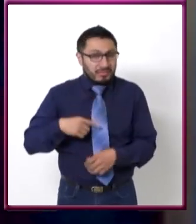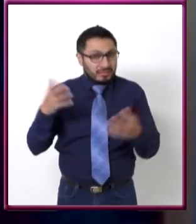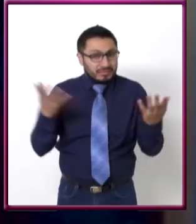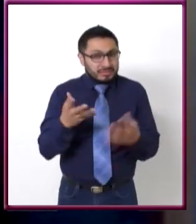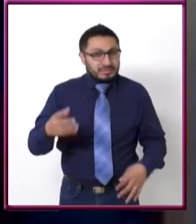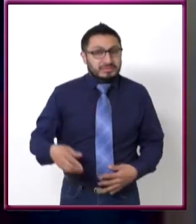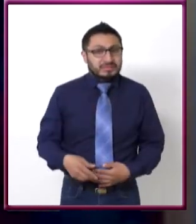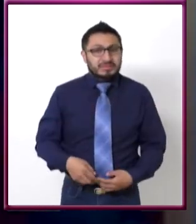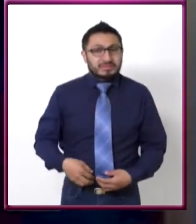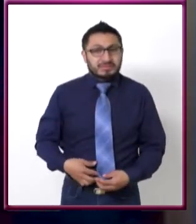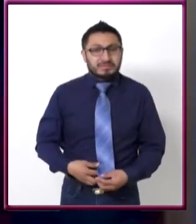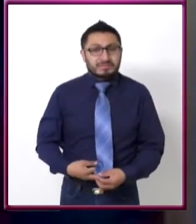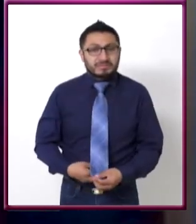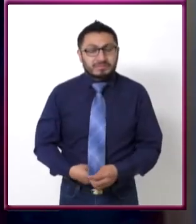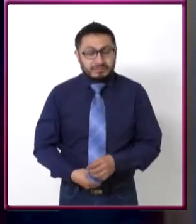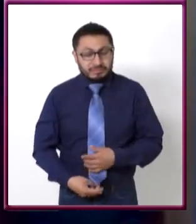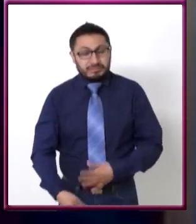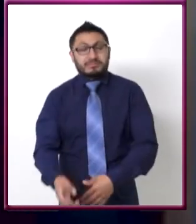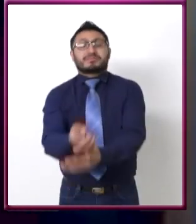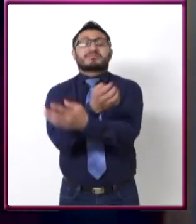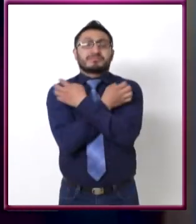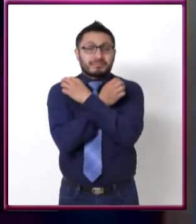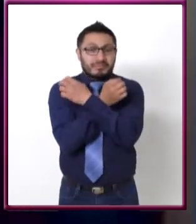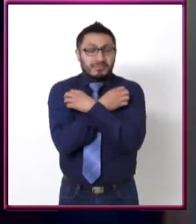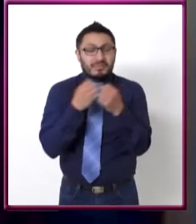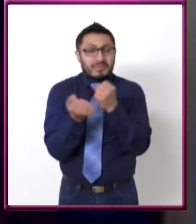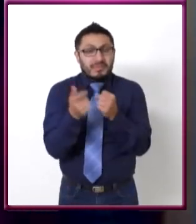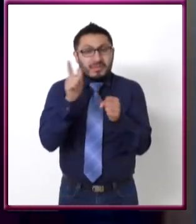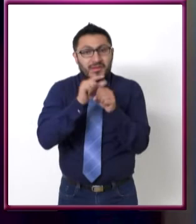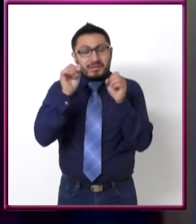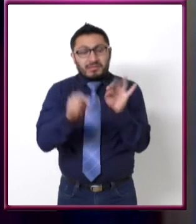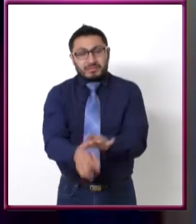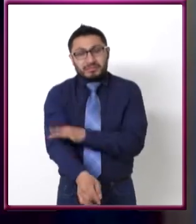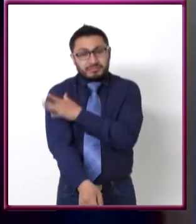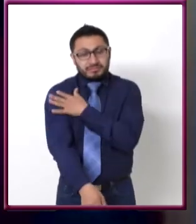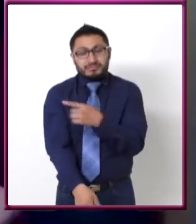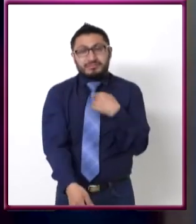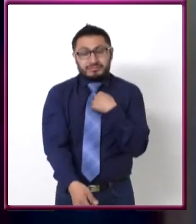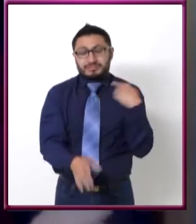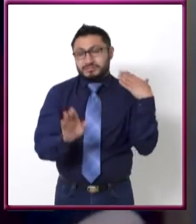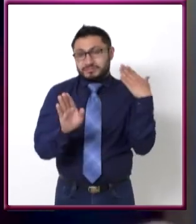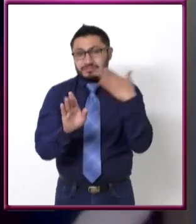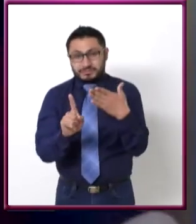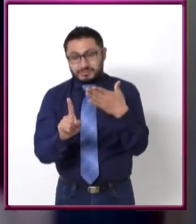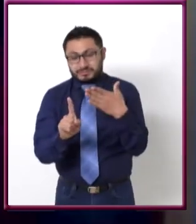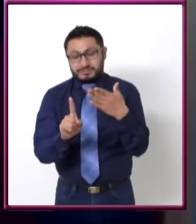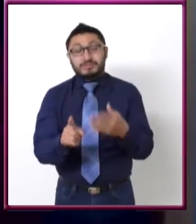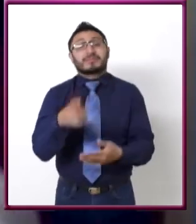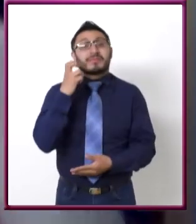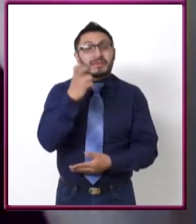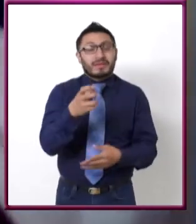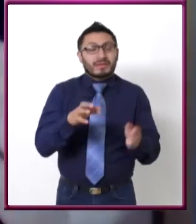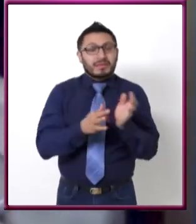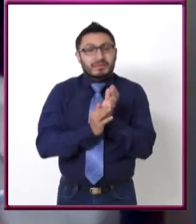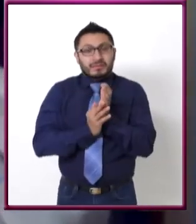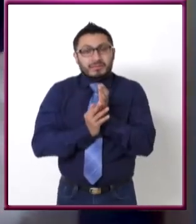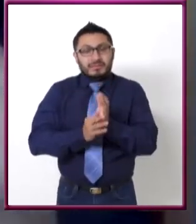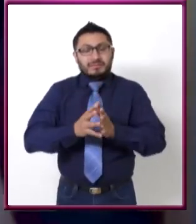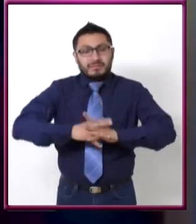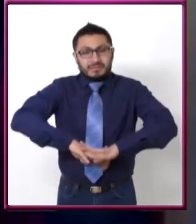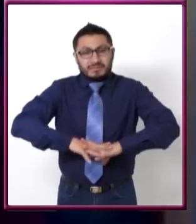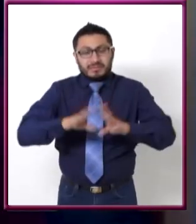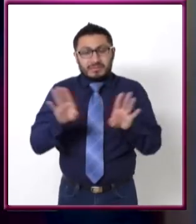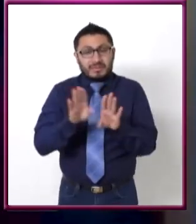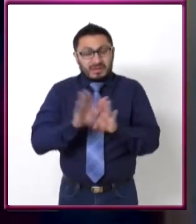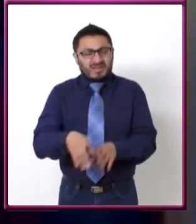que hacer es educarnos socioemocionalmente, que es a lo que yo me dedico, que eso implica,